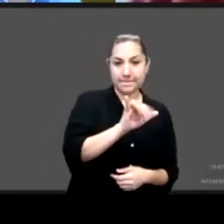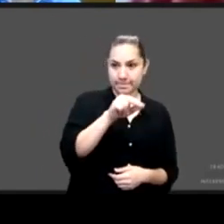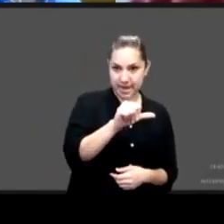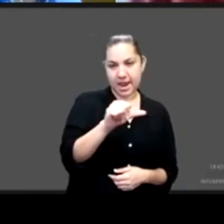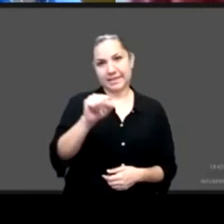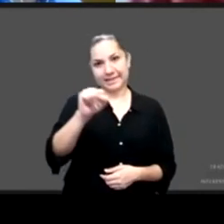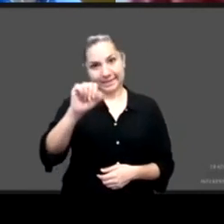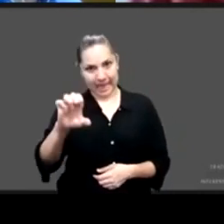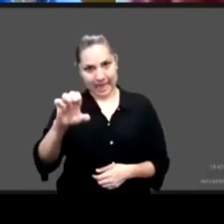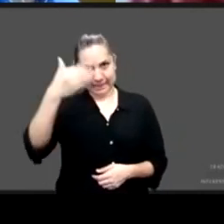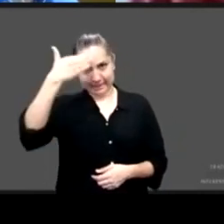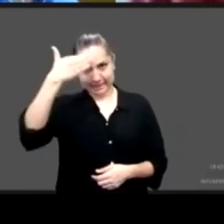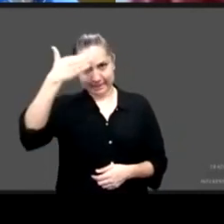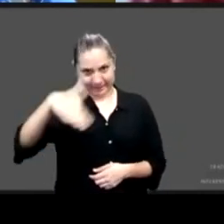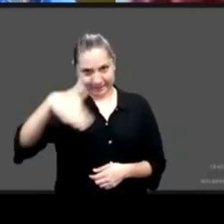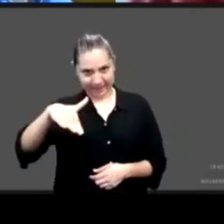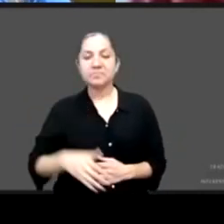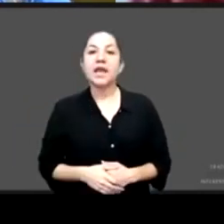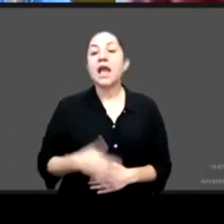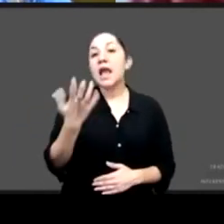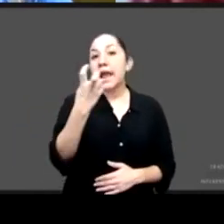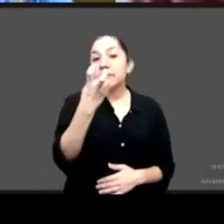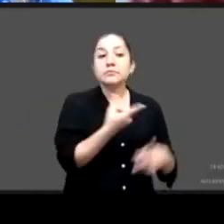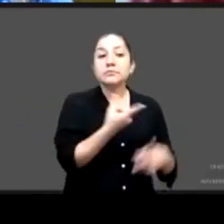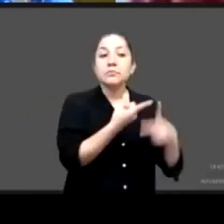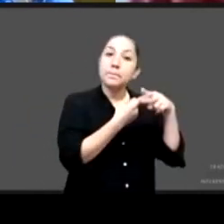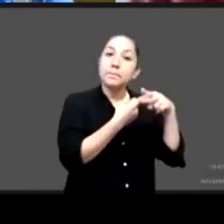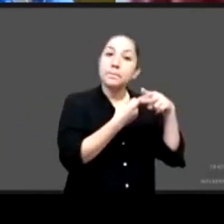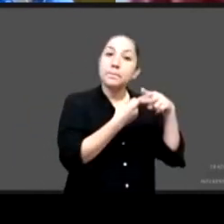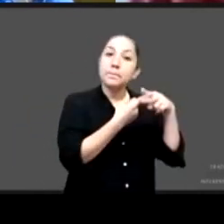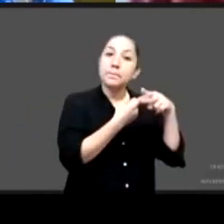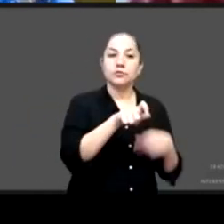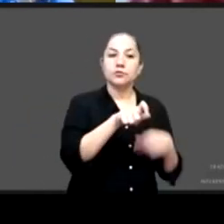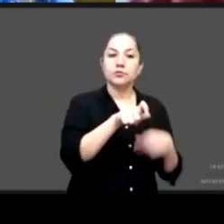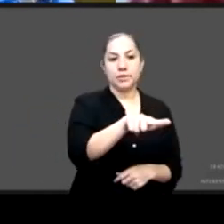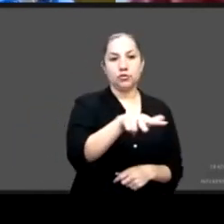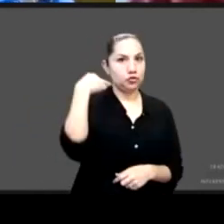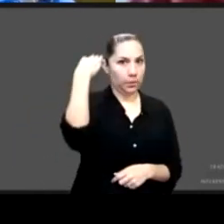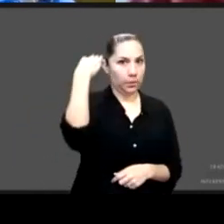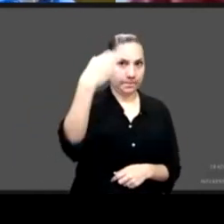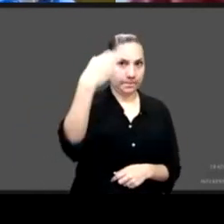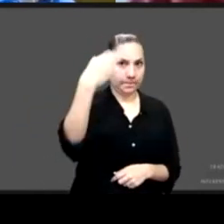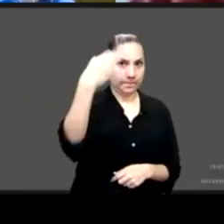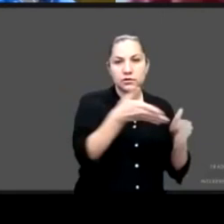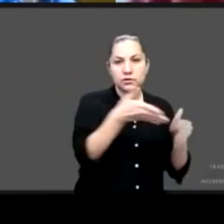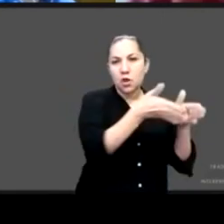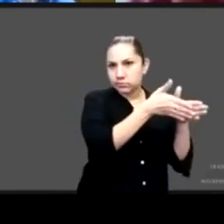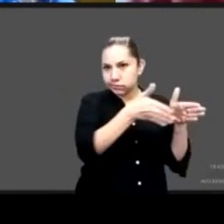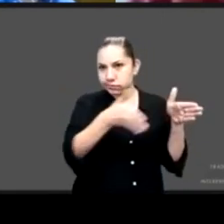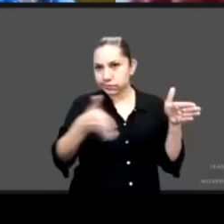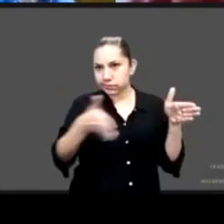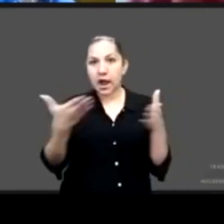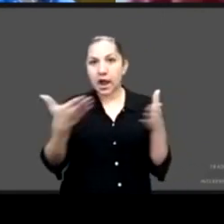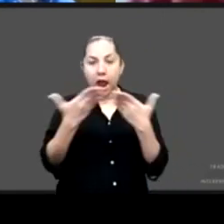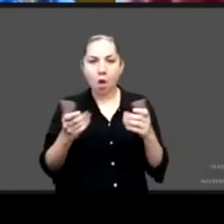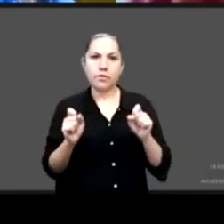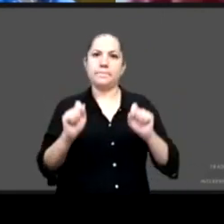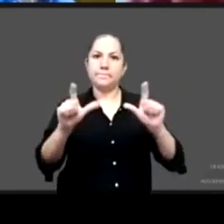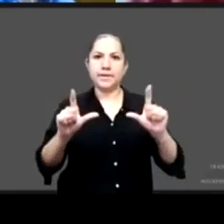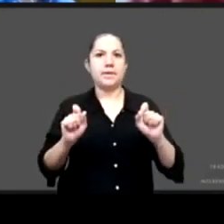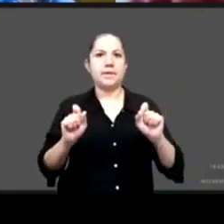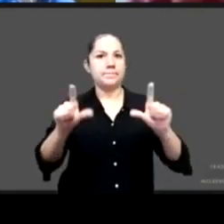bueno, eso arrancó el 28 de marzo, y al momento ha sumado ya casi 300 cápsulas y siguen